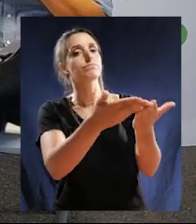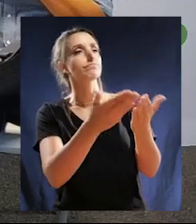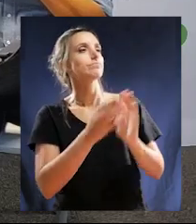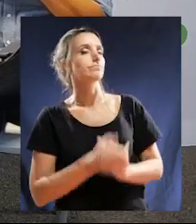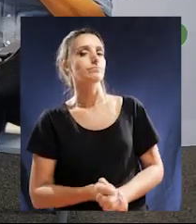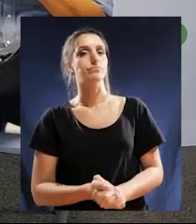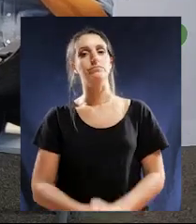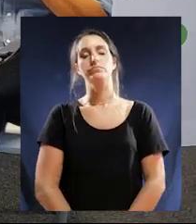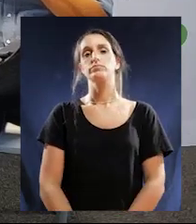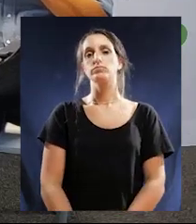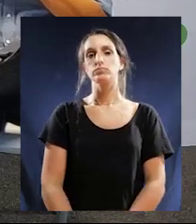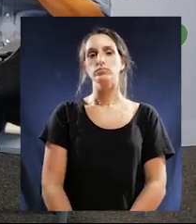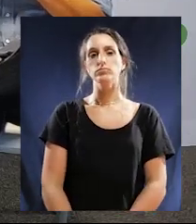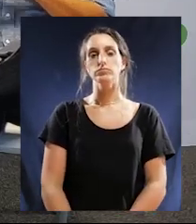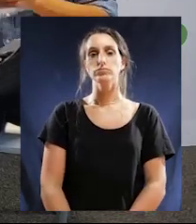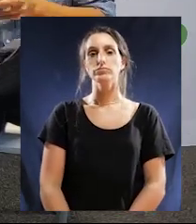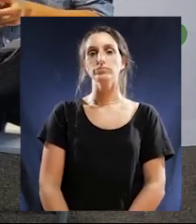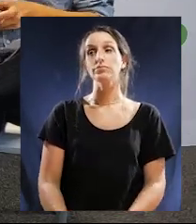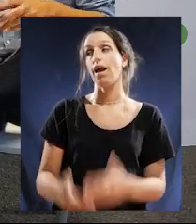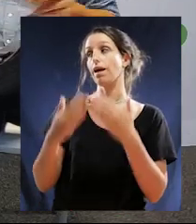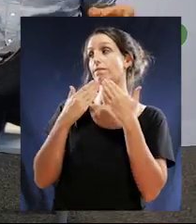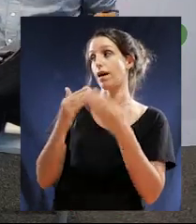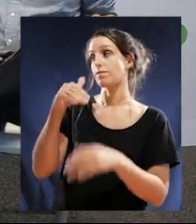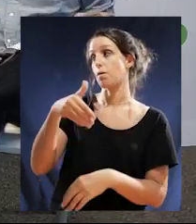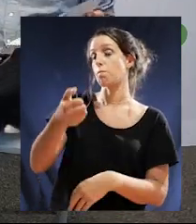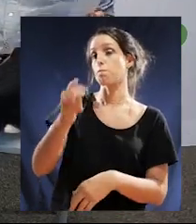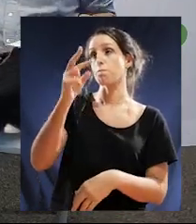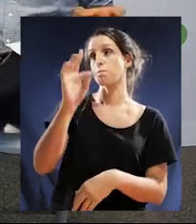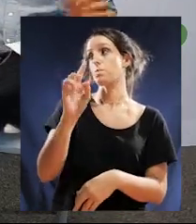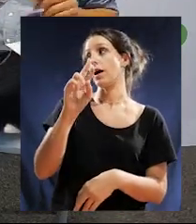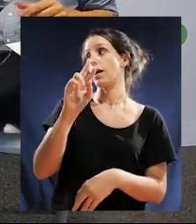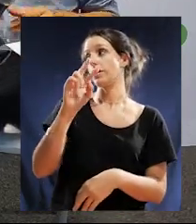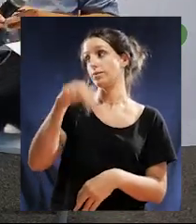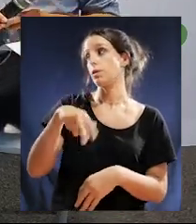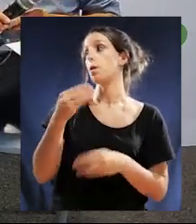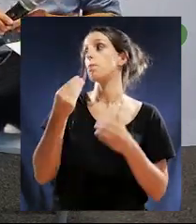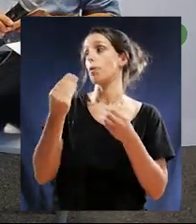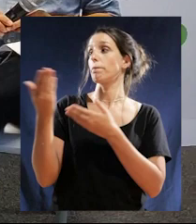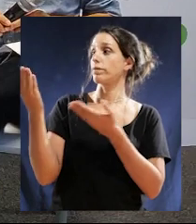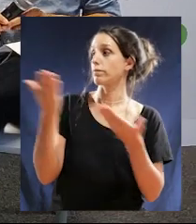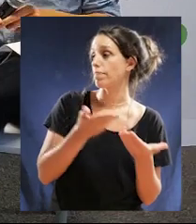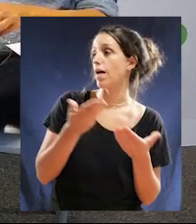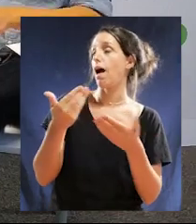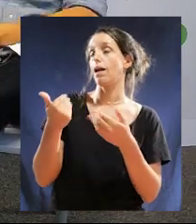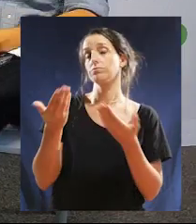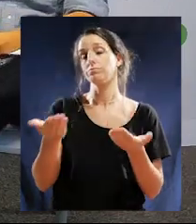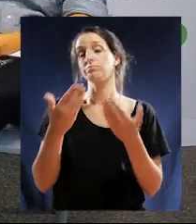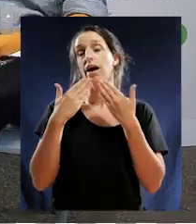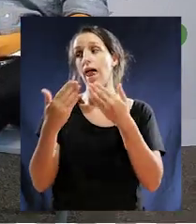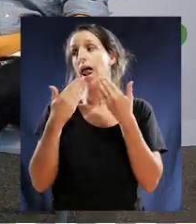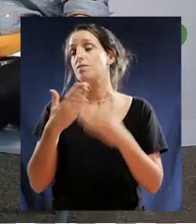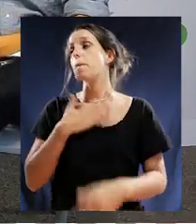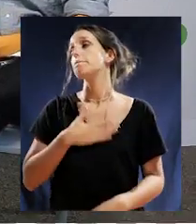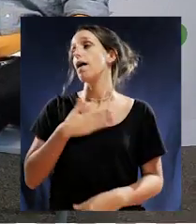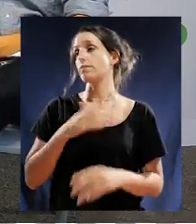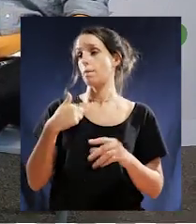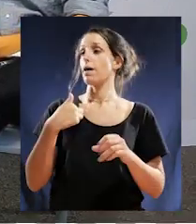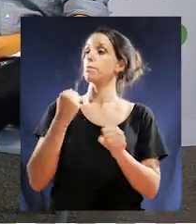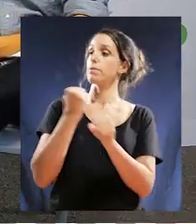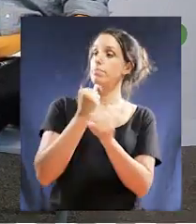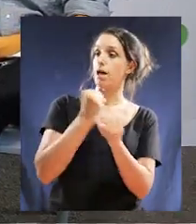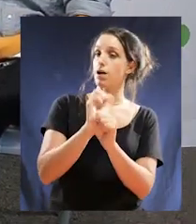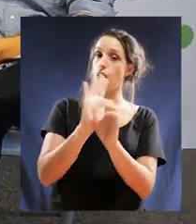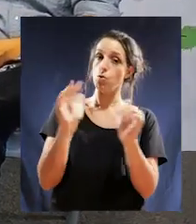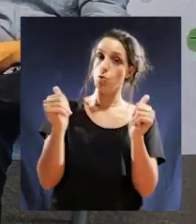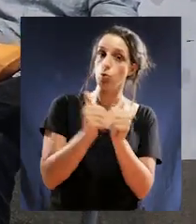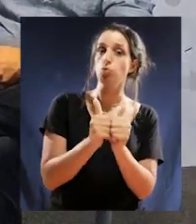doctora casa martín por la presentación por la invitación es un placer trabajar con ustedes